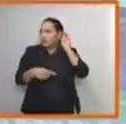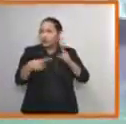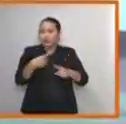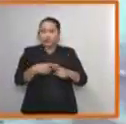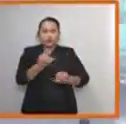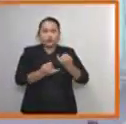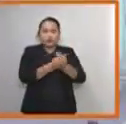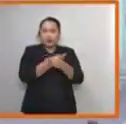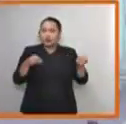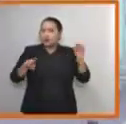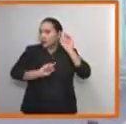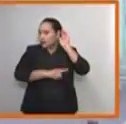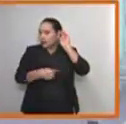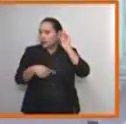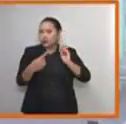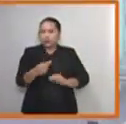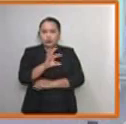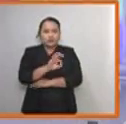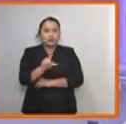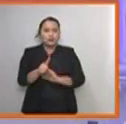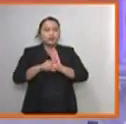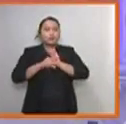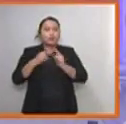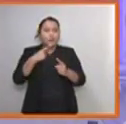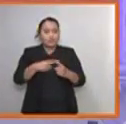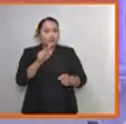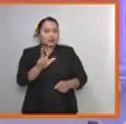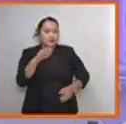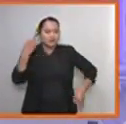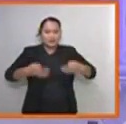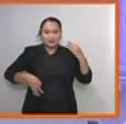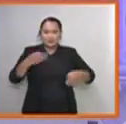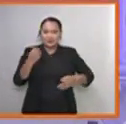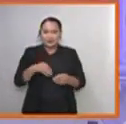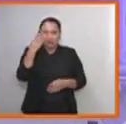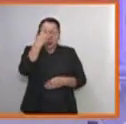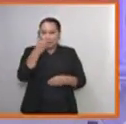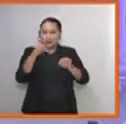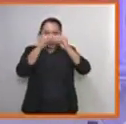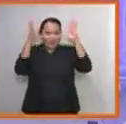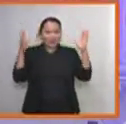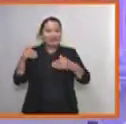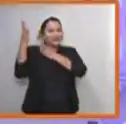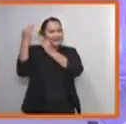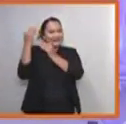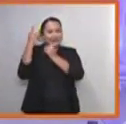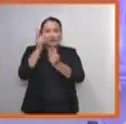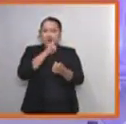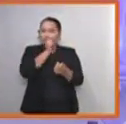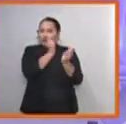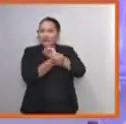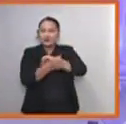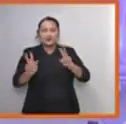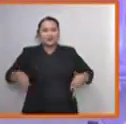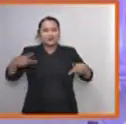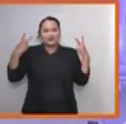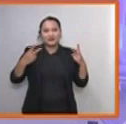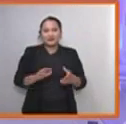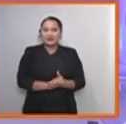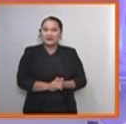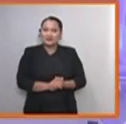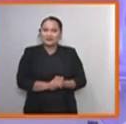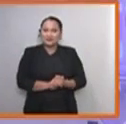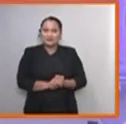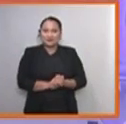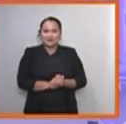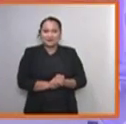uno, 91 más 3. Muchas felicidades. Le deseo una linda mañana. Yo en Esperanza Loto, te cambio la vida.